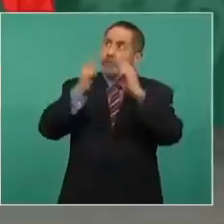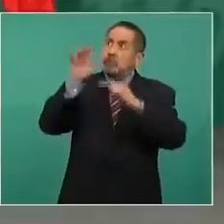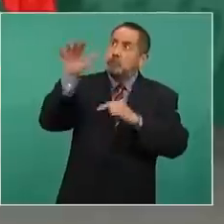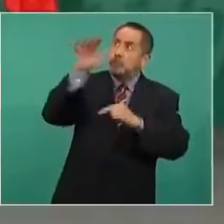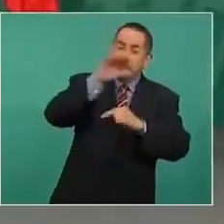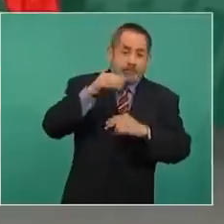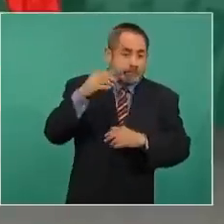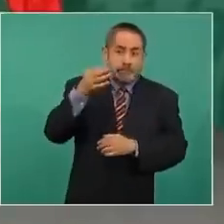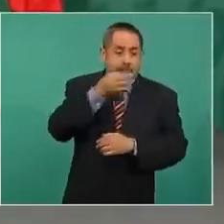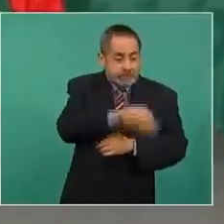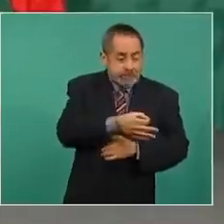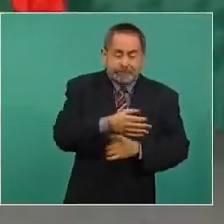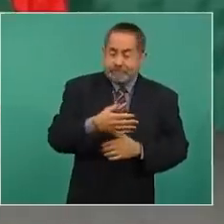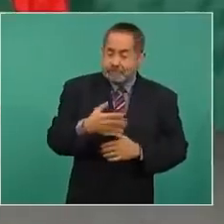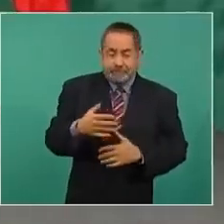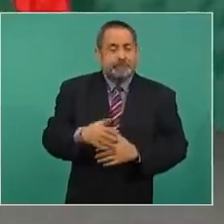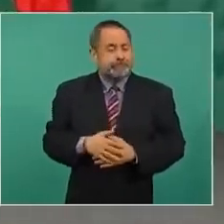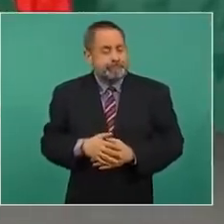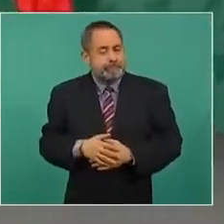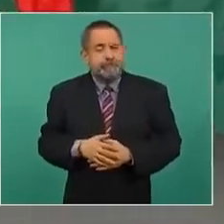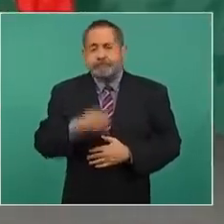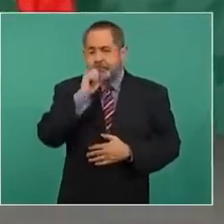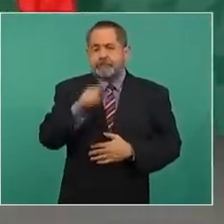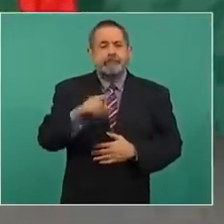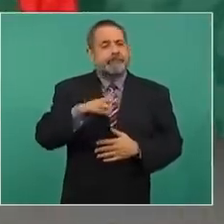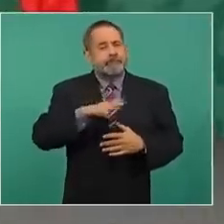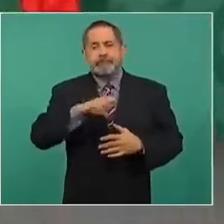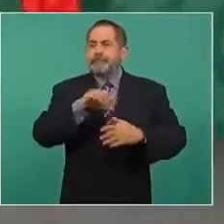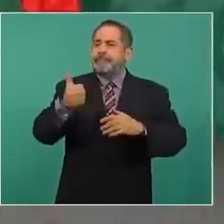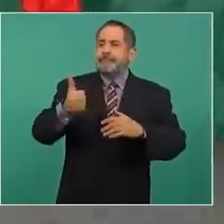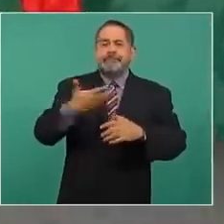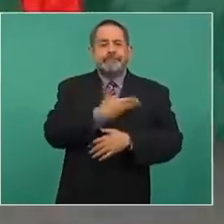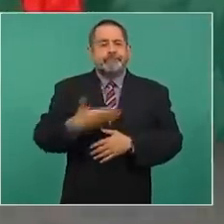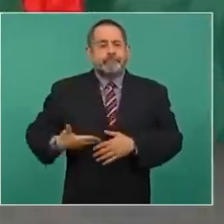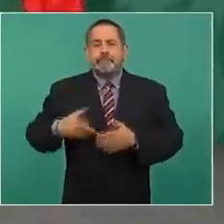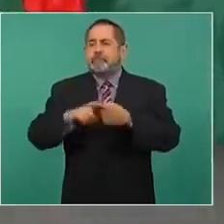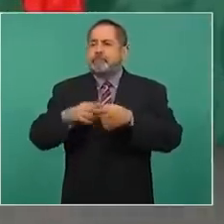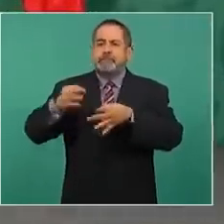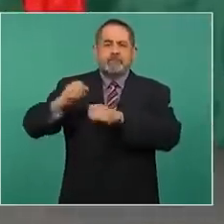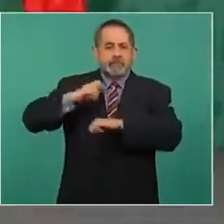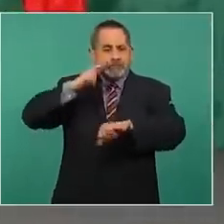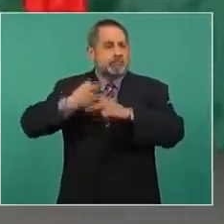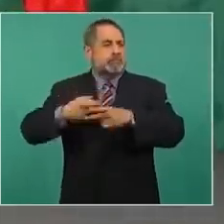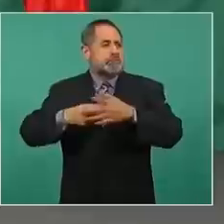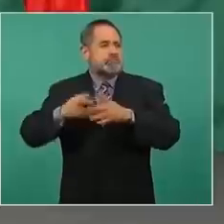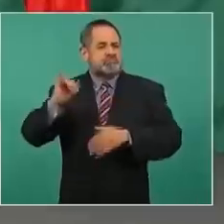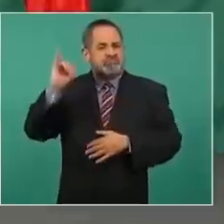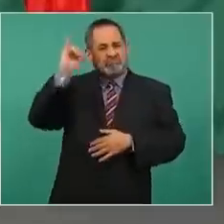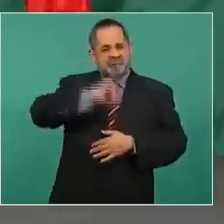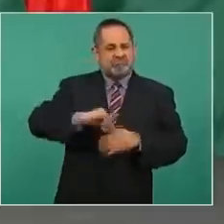lo han hecho eh presidentes primeros ministros jefes de